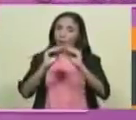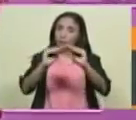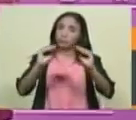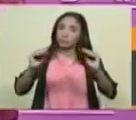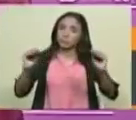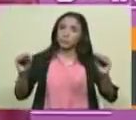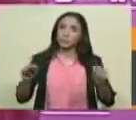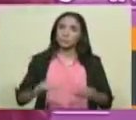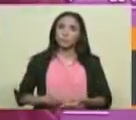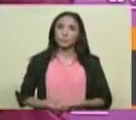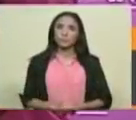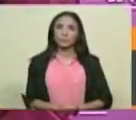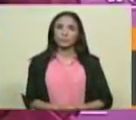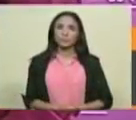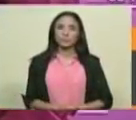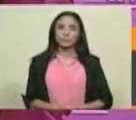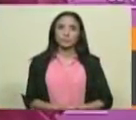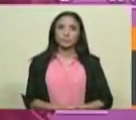les pido